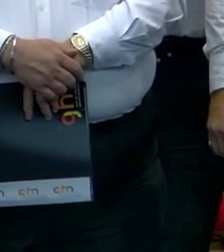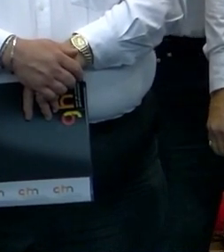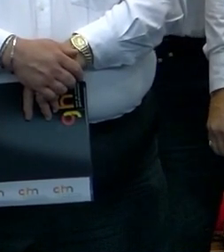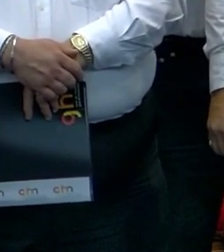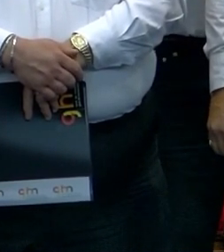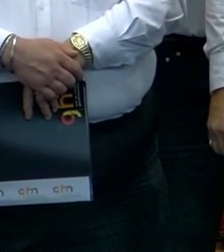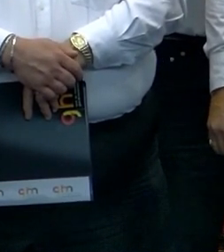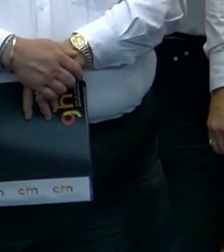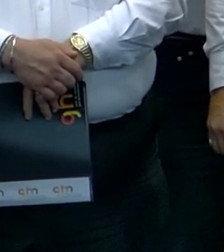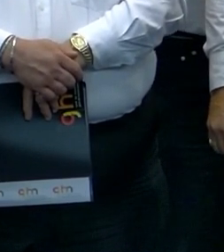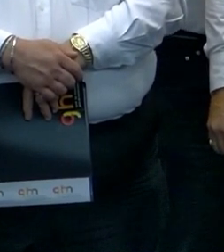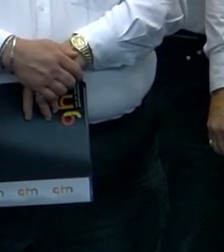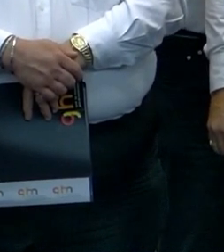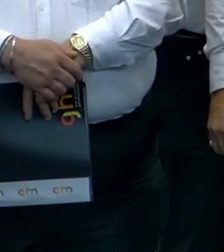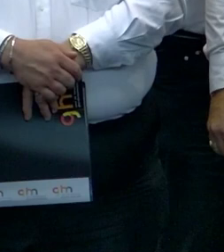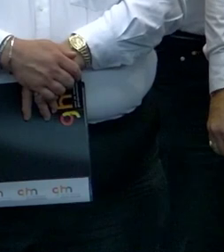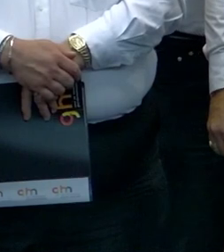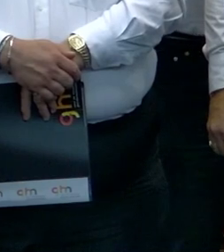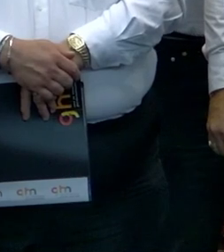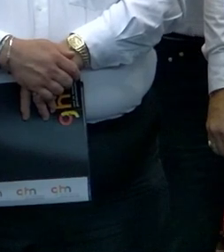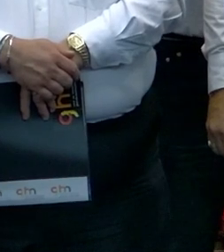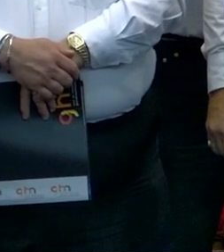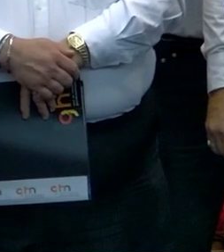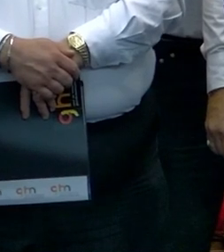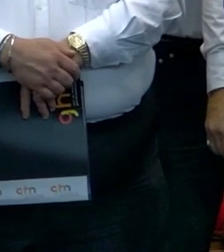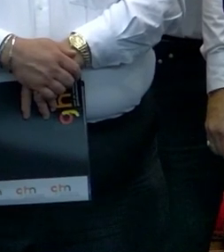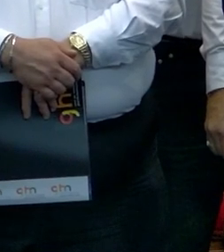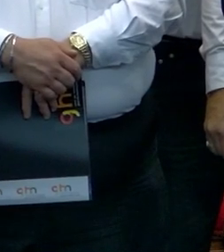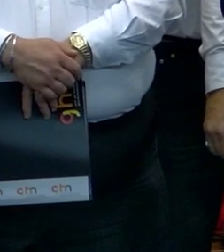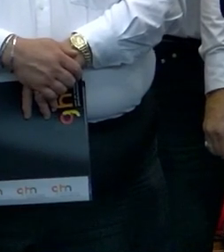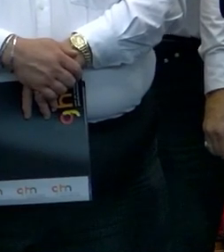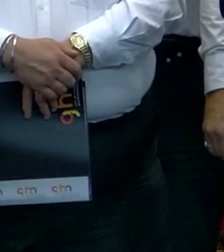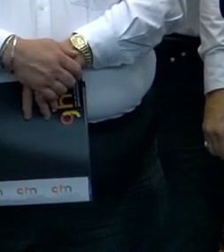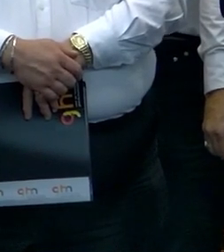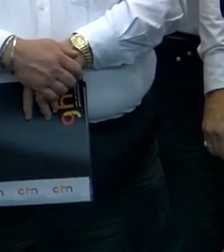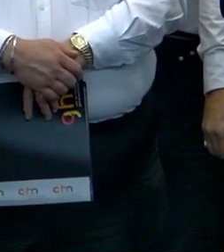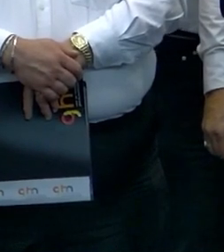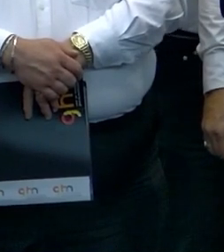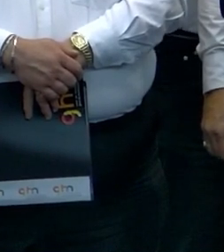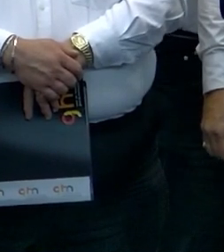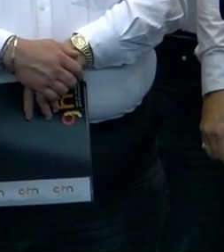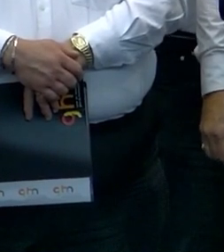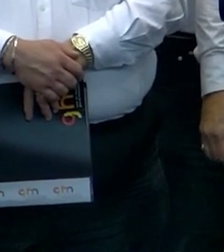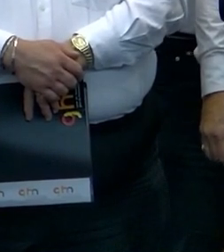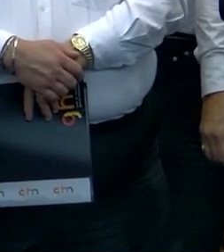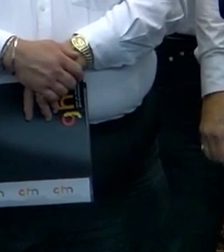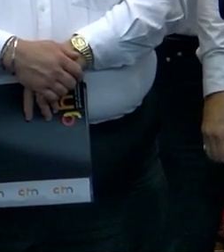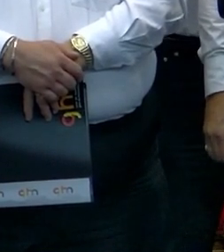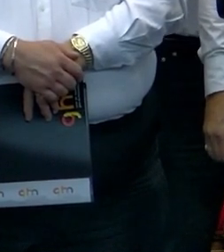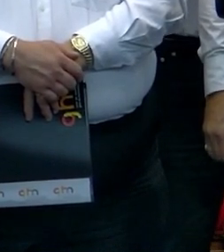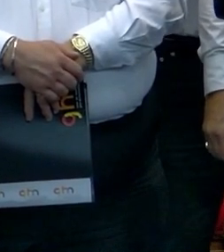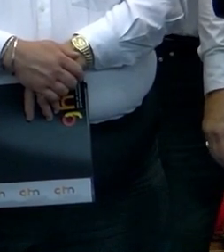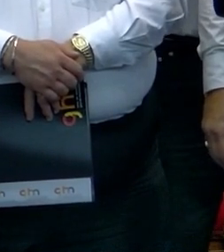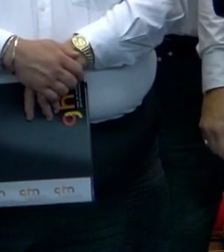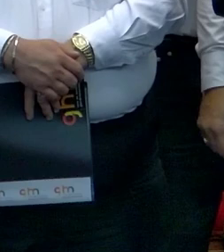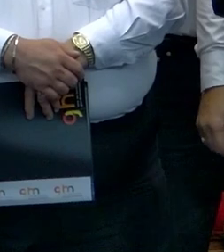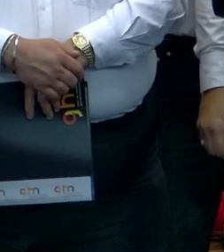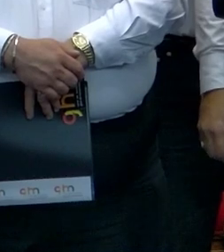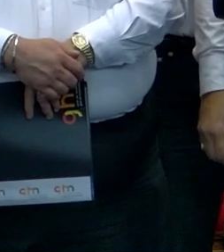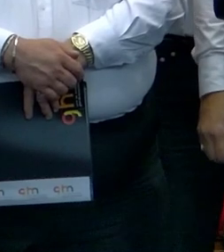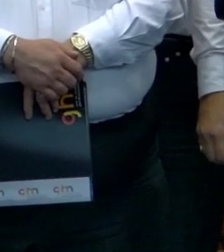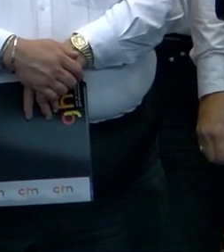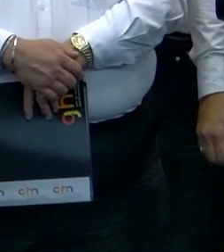desnaturalizar machismos, construir masculinidades y sobre todo visibilizar la violencia de género. De